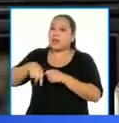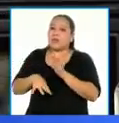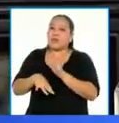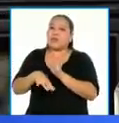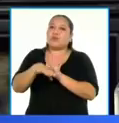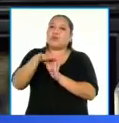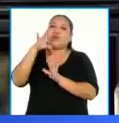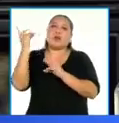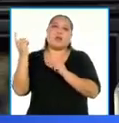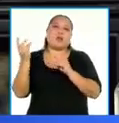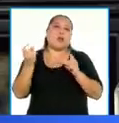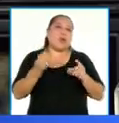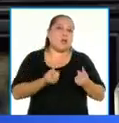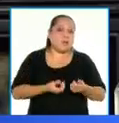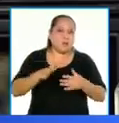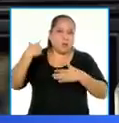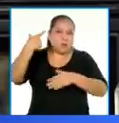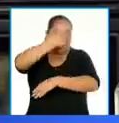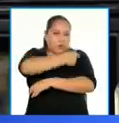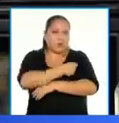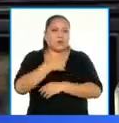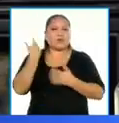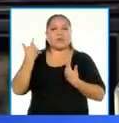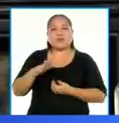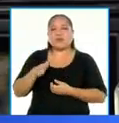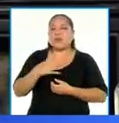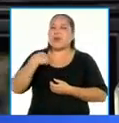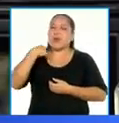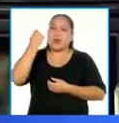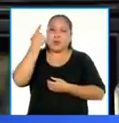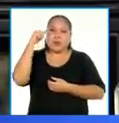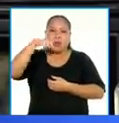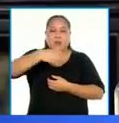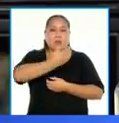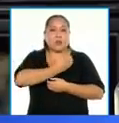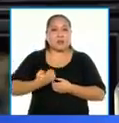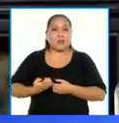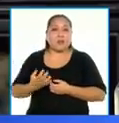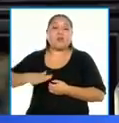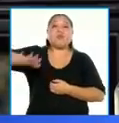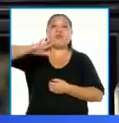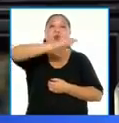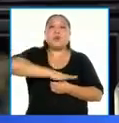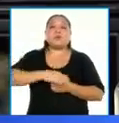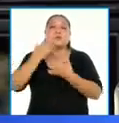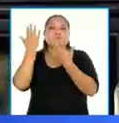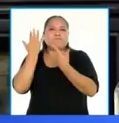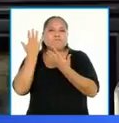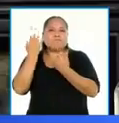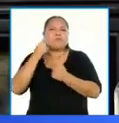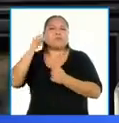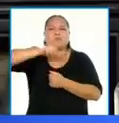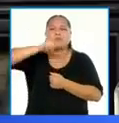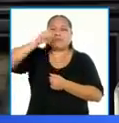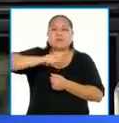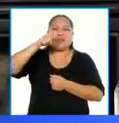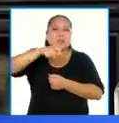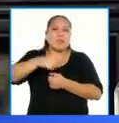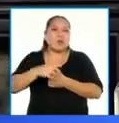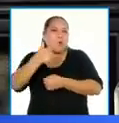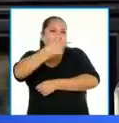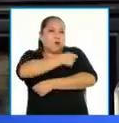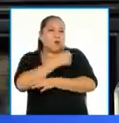va a acelerar. Yo entiendo y entendemos en el gobierno que todos tenemos expectativa por vacunarnos lo más pronto,